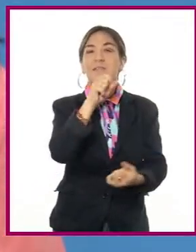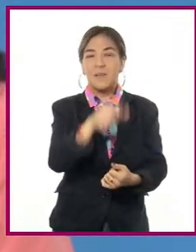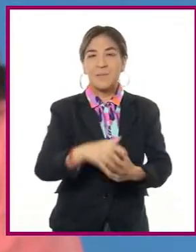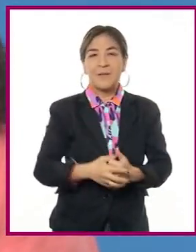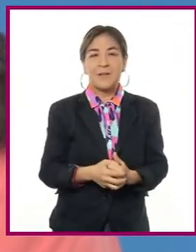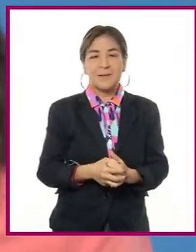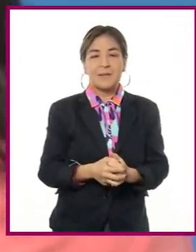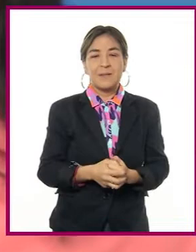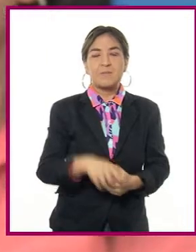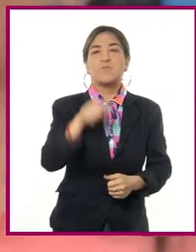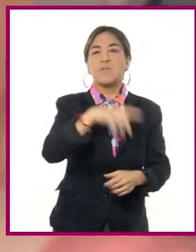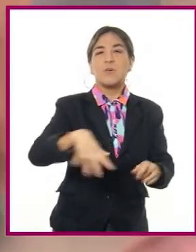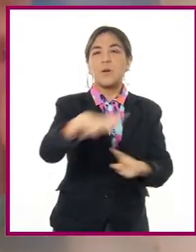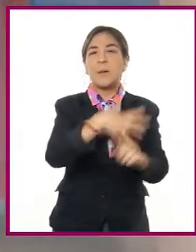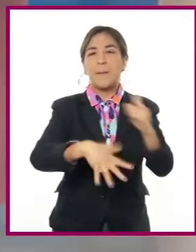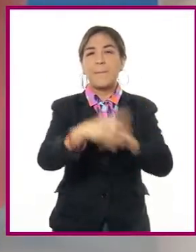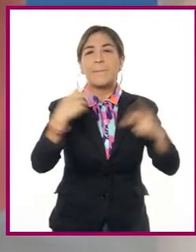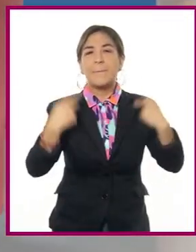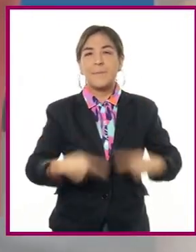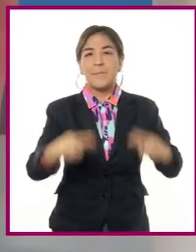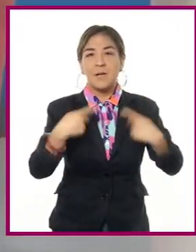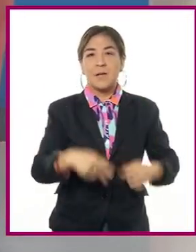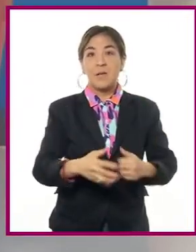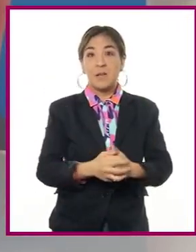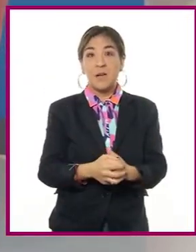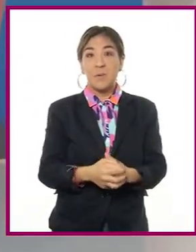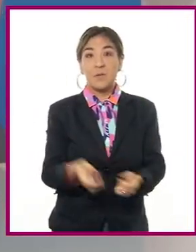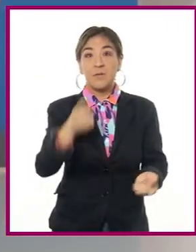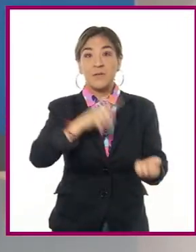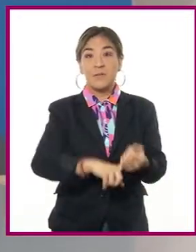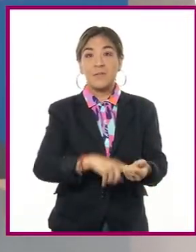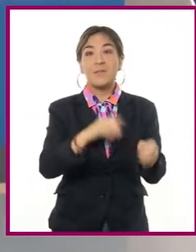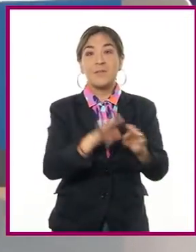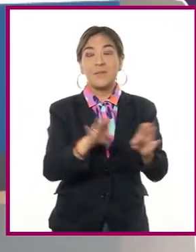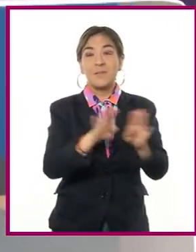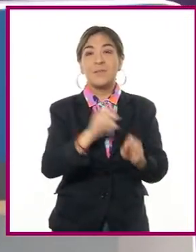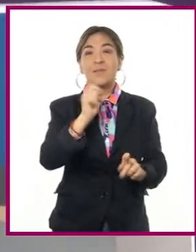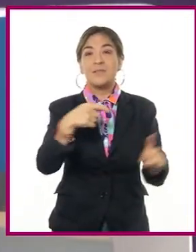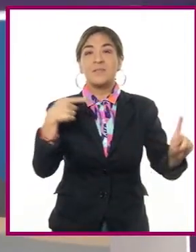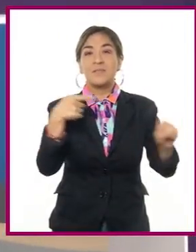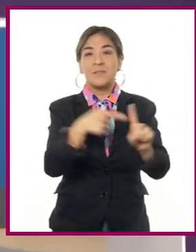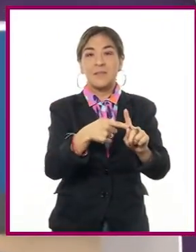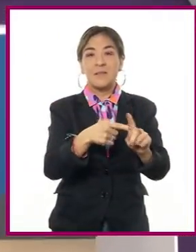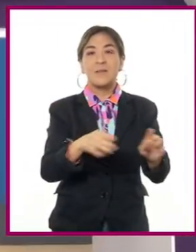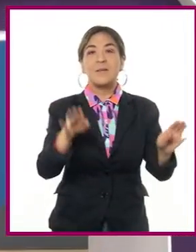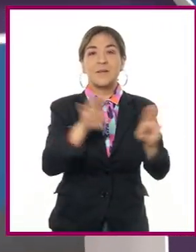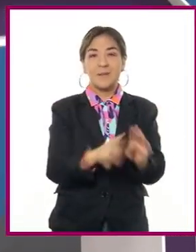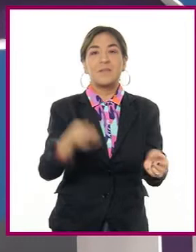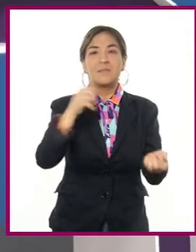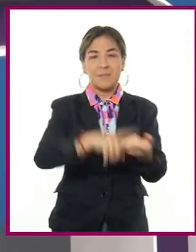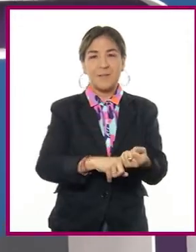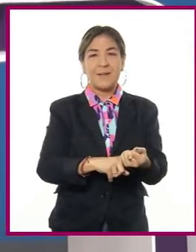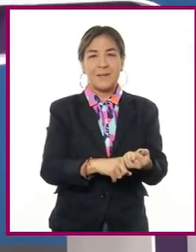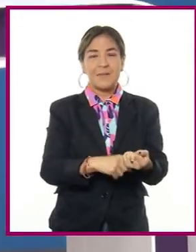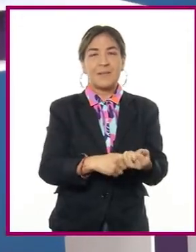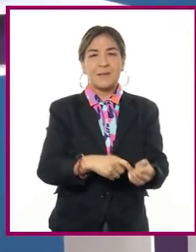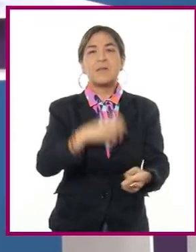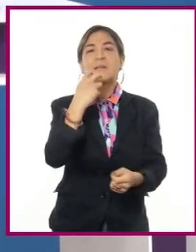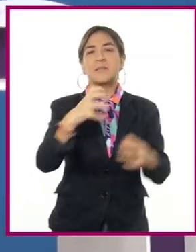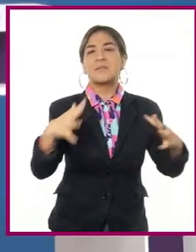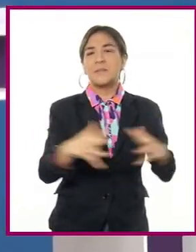democráticos como los totalitarios se habían colocado en una pendiente inclinada en la que no podían detenerse hasta que llegara la